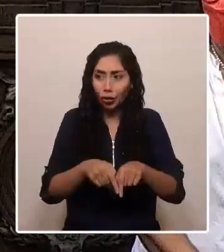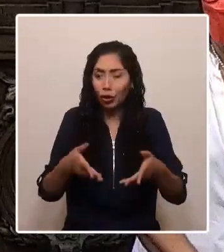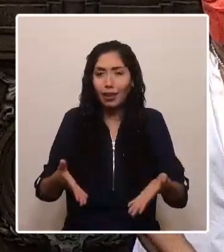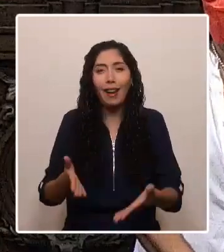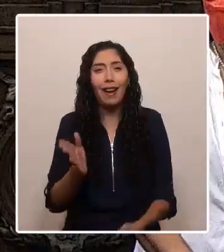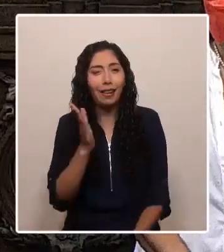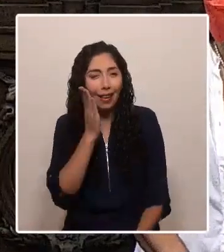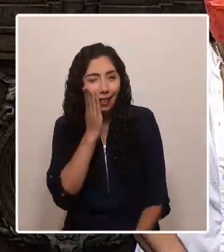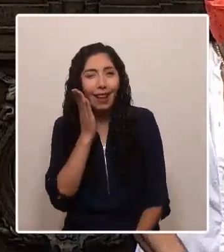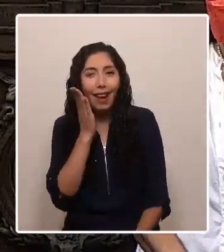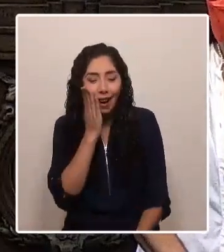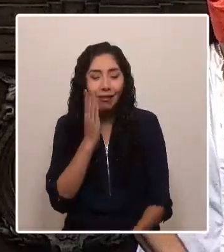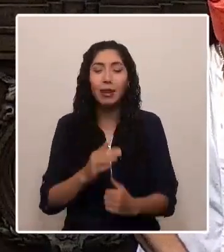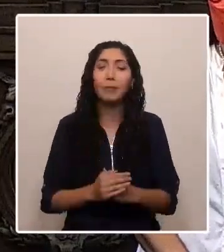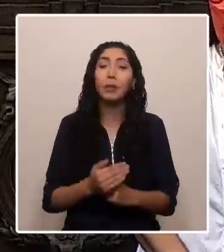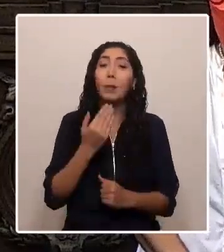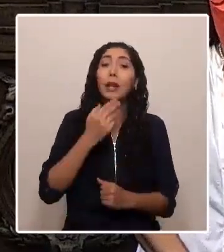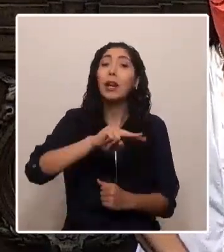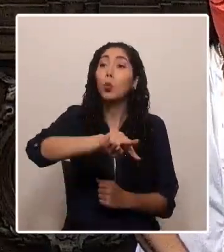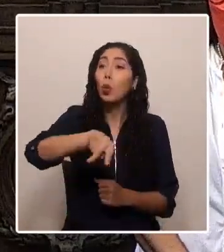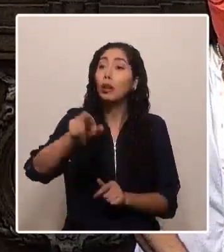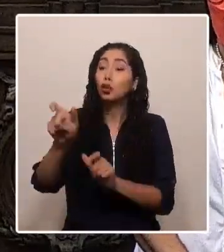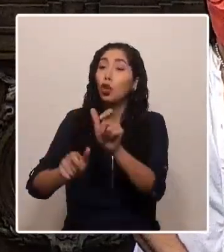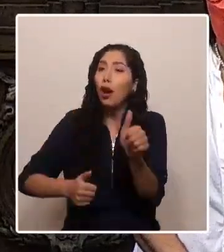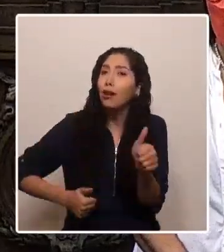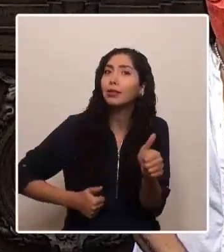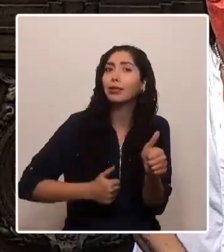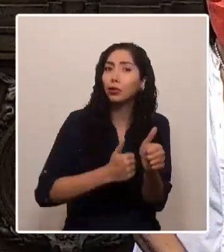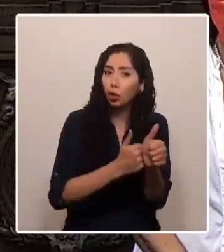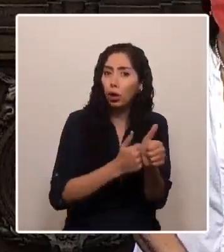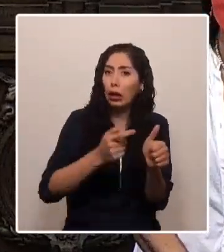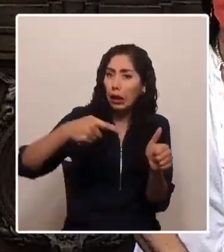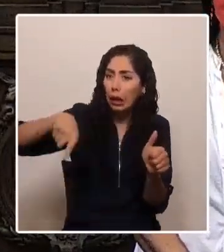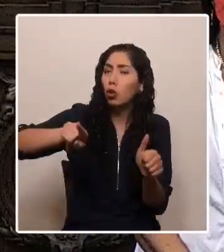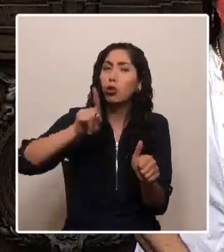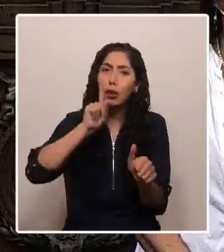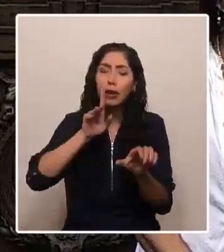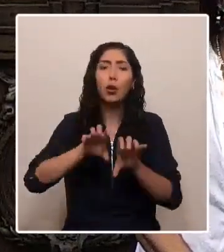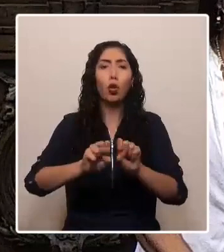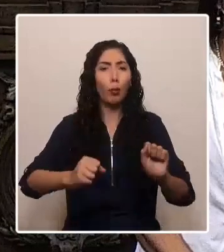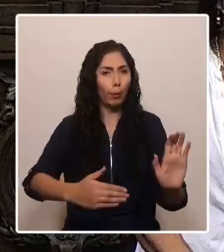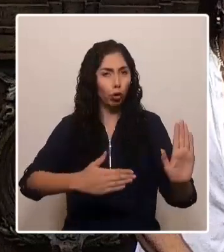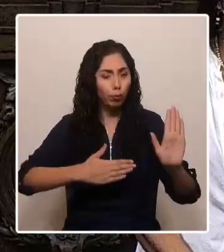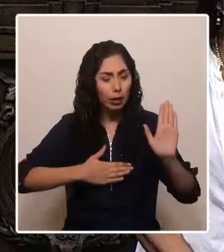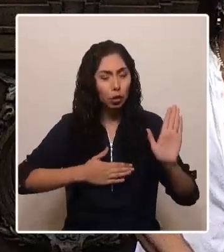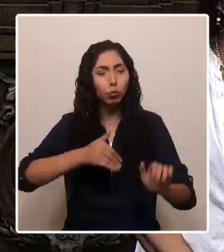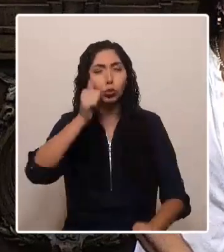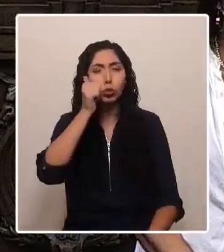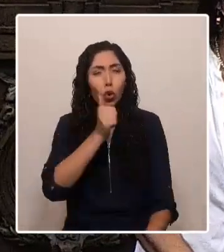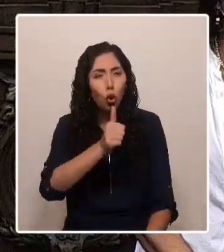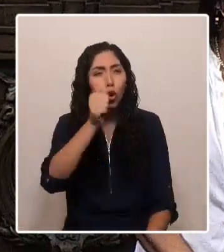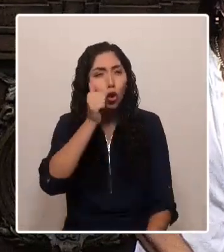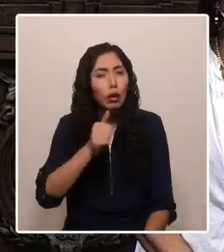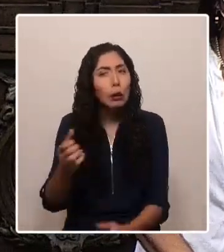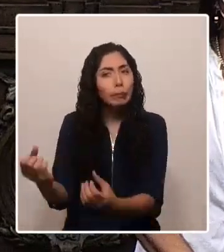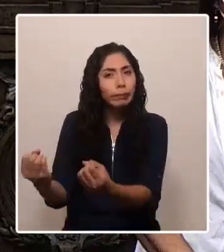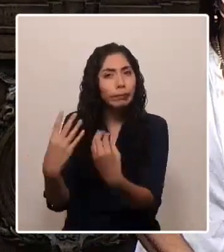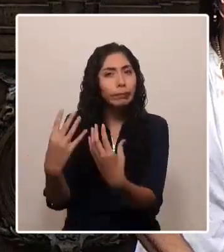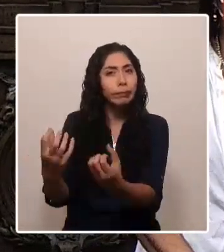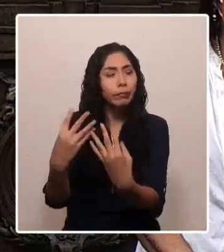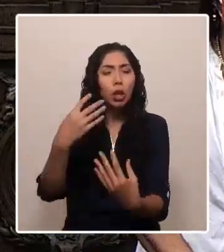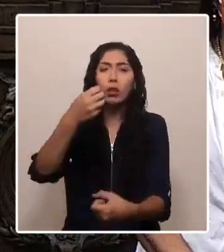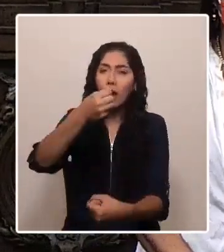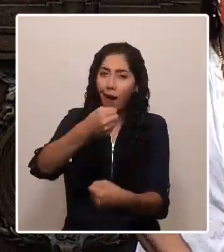a nuestras y nuestros asesores que en un espíritu de compromiso entregan cada día sus conocimientos,